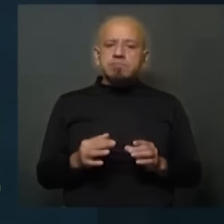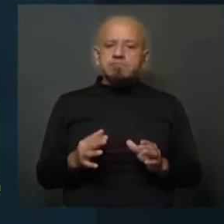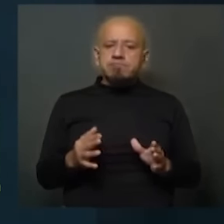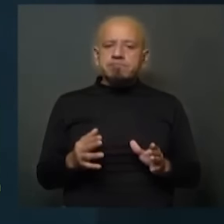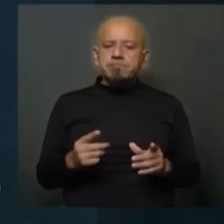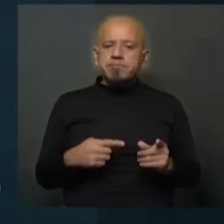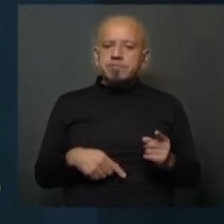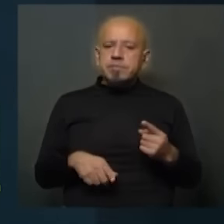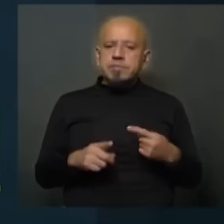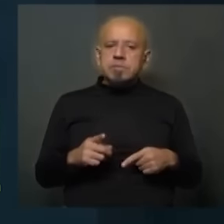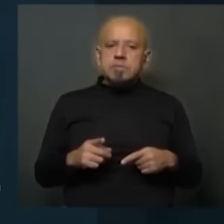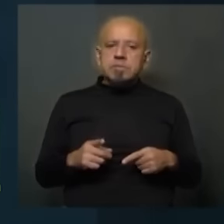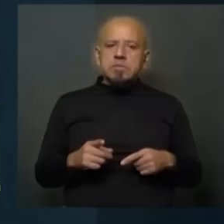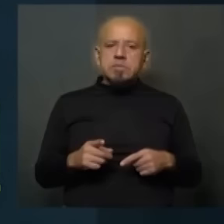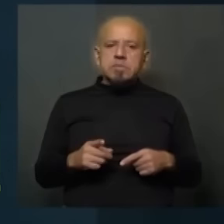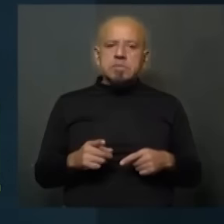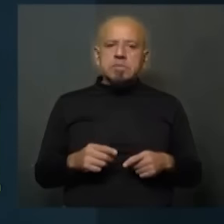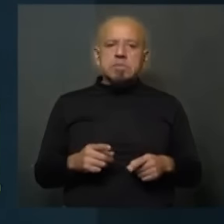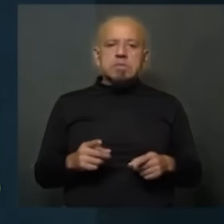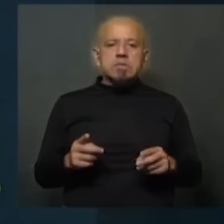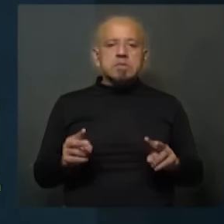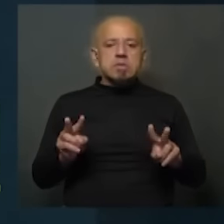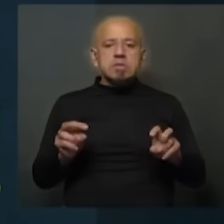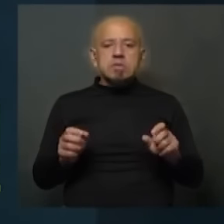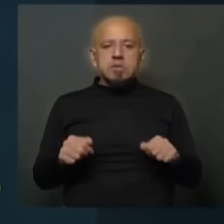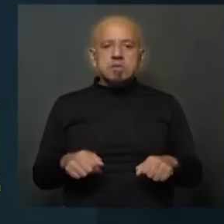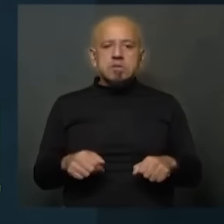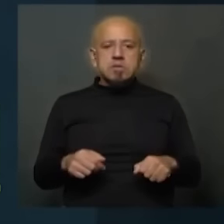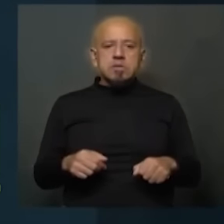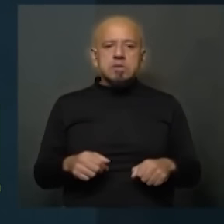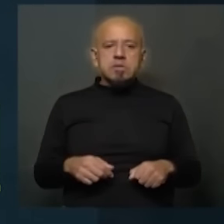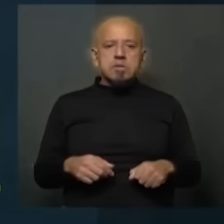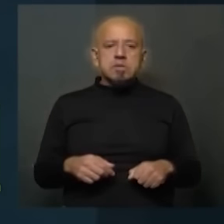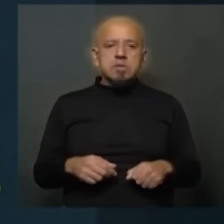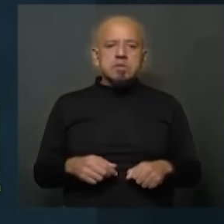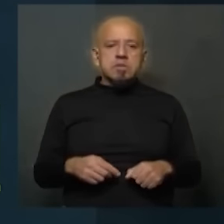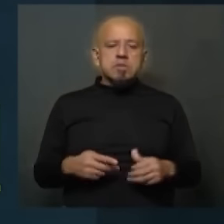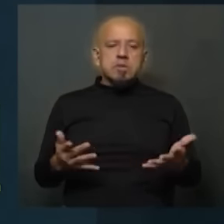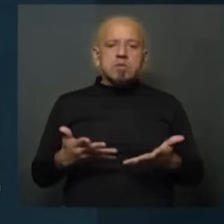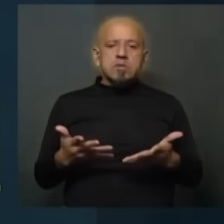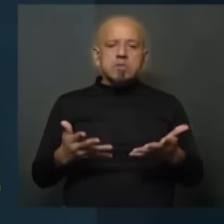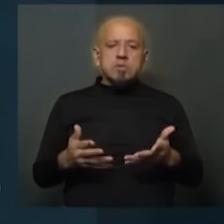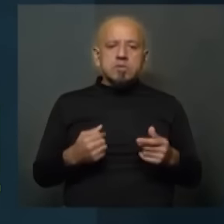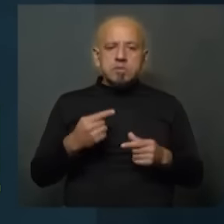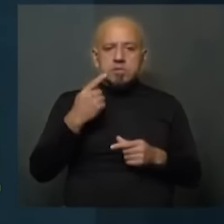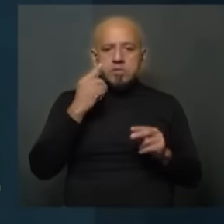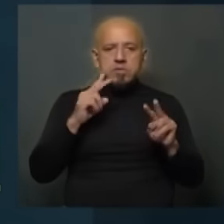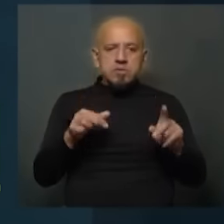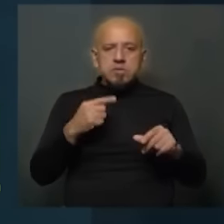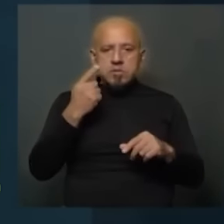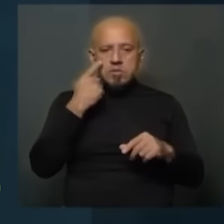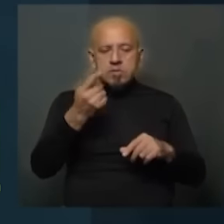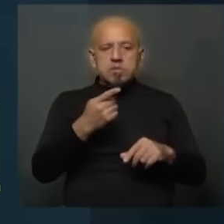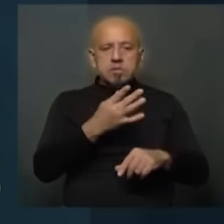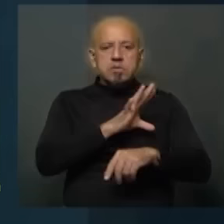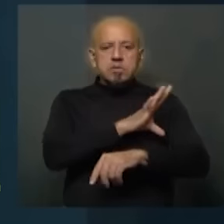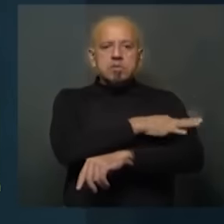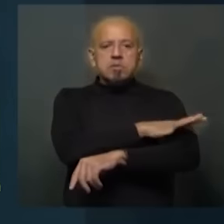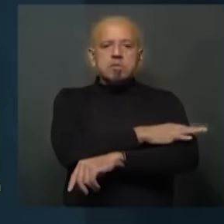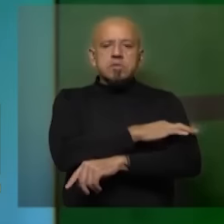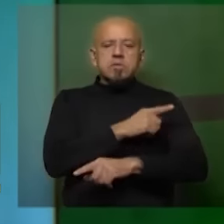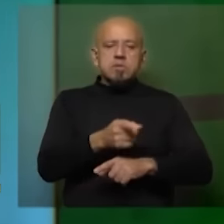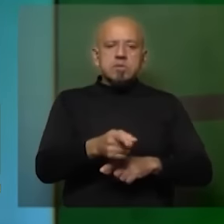las repercusiones de uno de los temas que ha estado en la agenda pública en estos días recientes y que ustedes lo han seguido también por MVD Noticias.